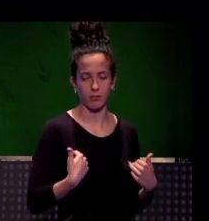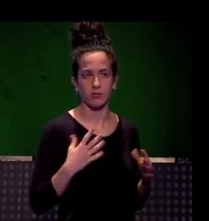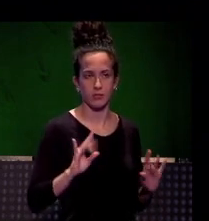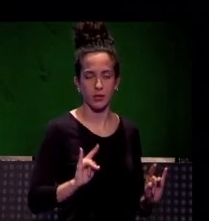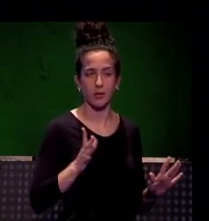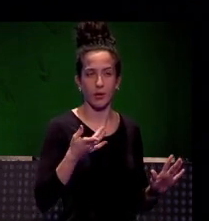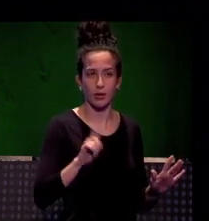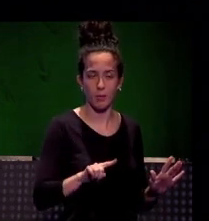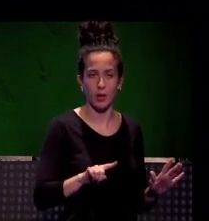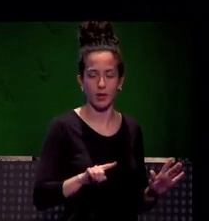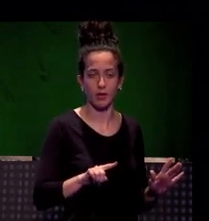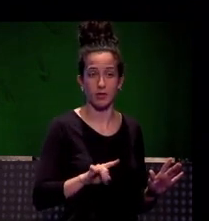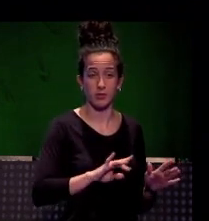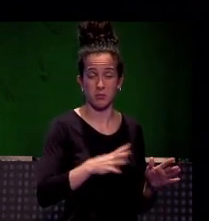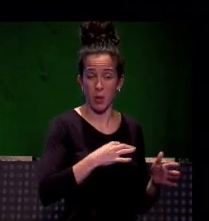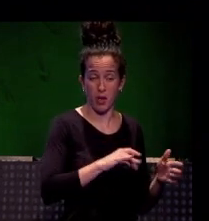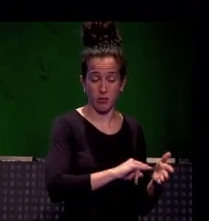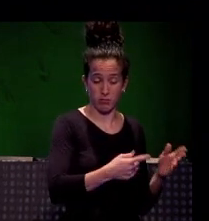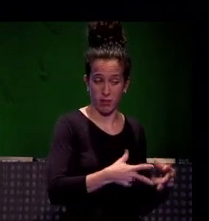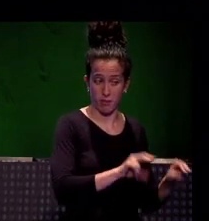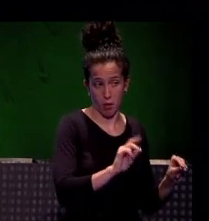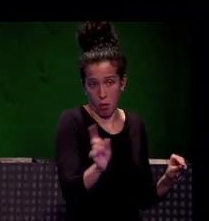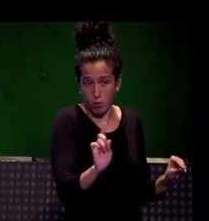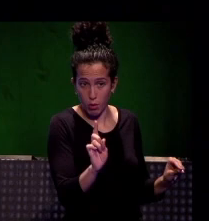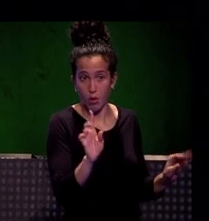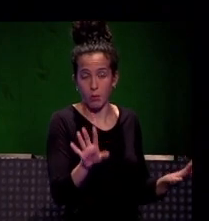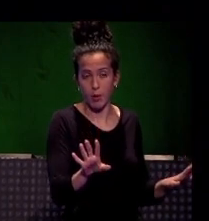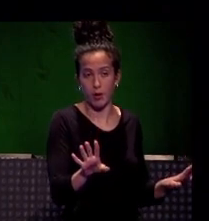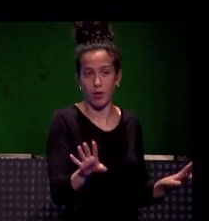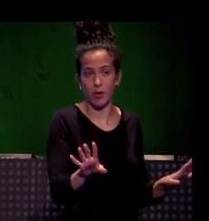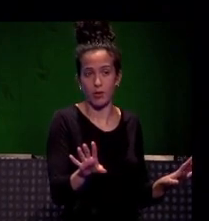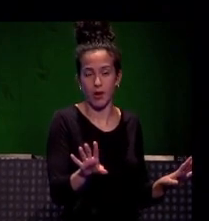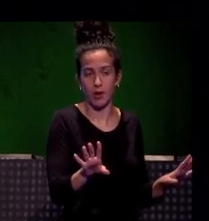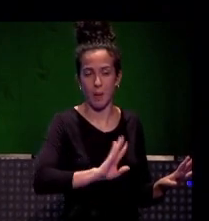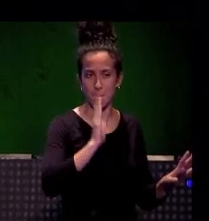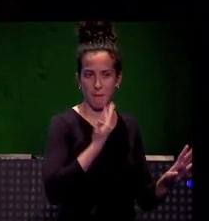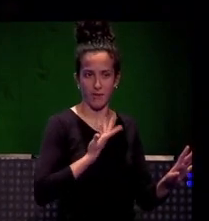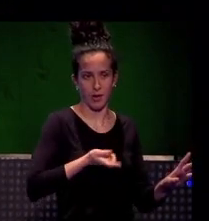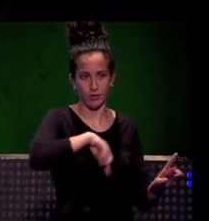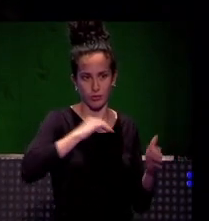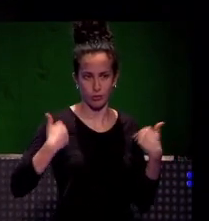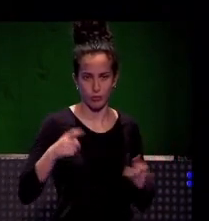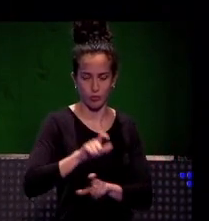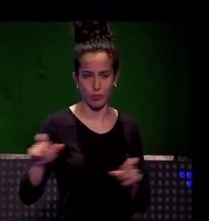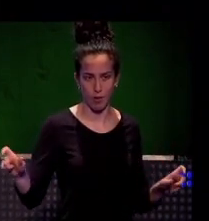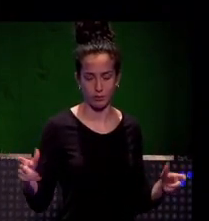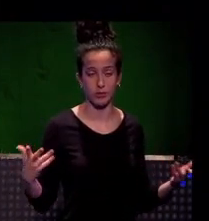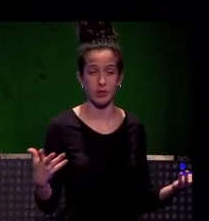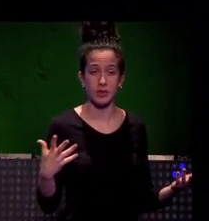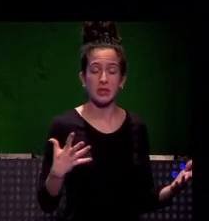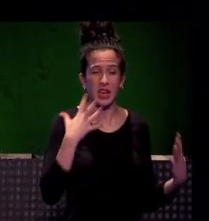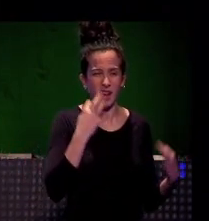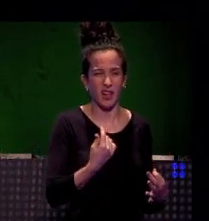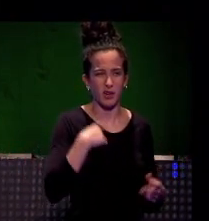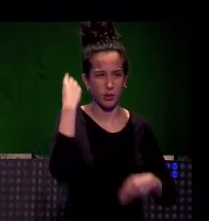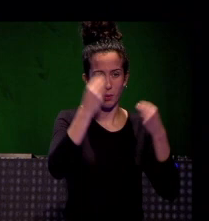o no acabar pero puede trabajar mal contra los hombres digamos y en cambio yo creo que hay una